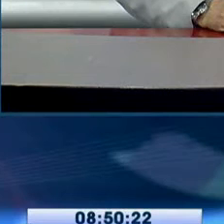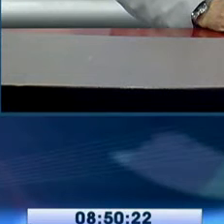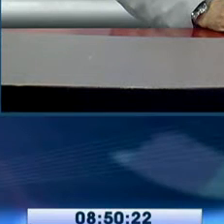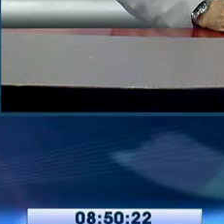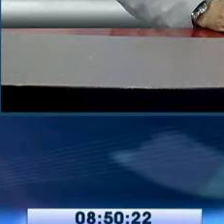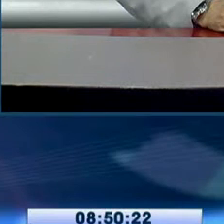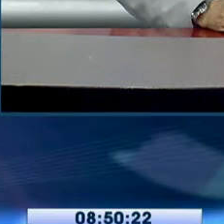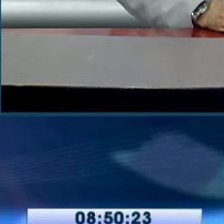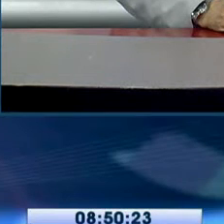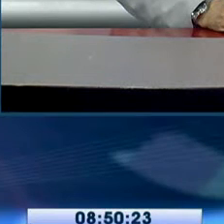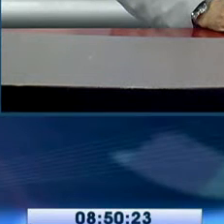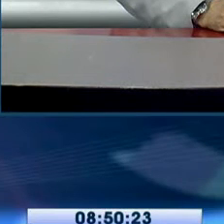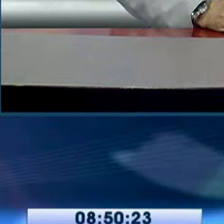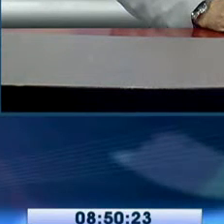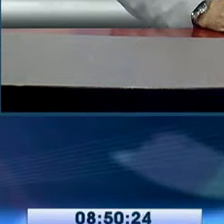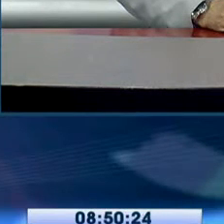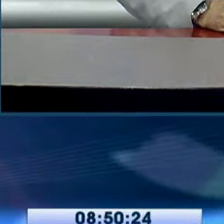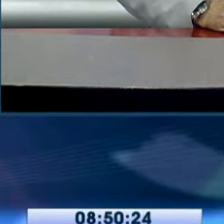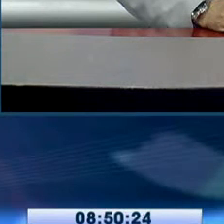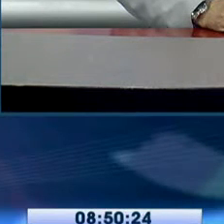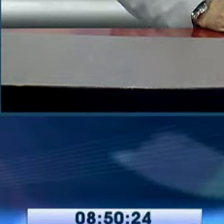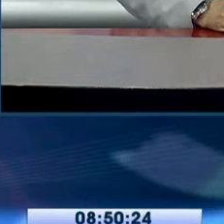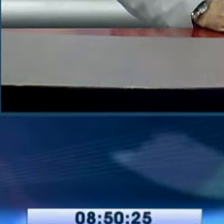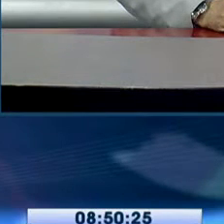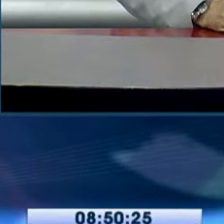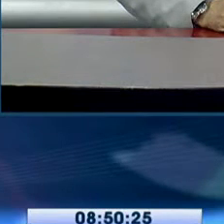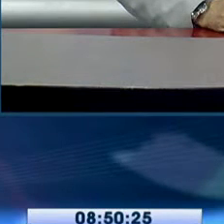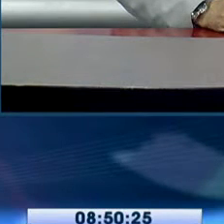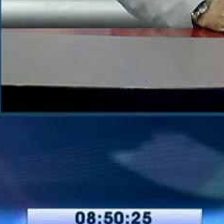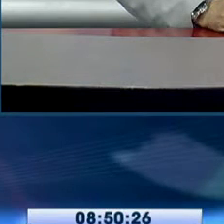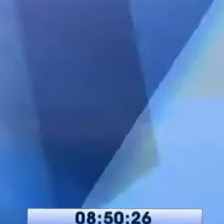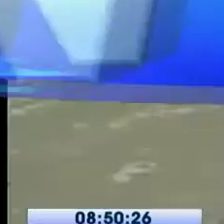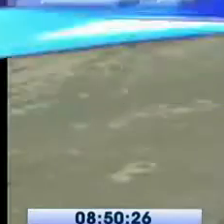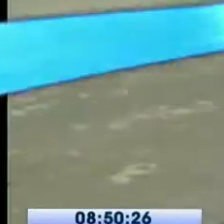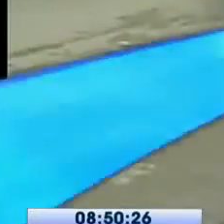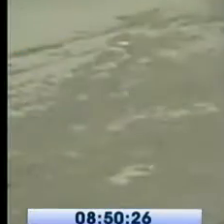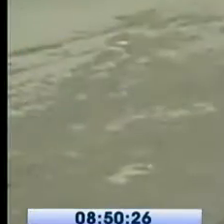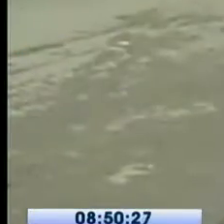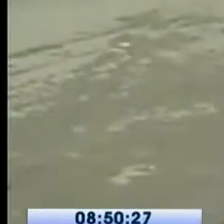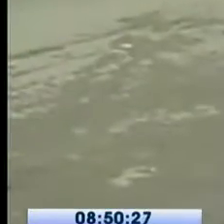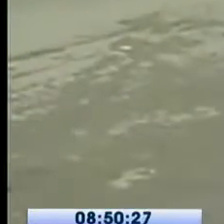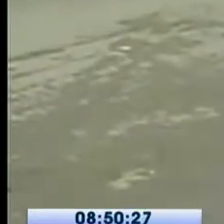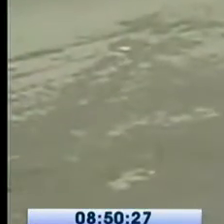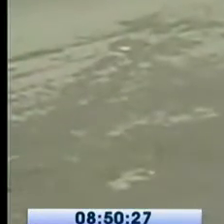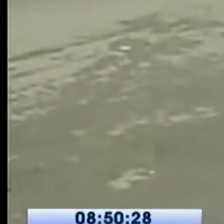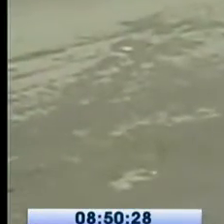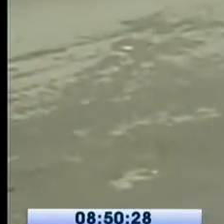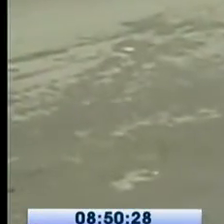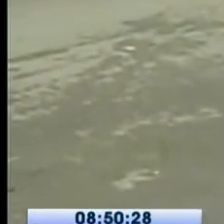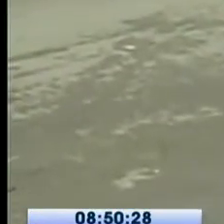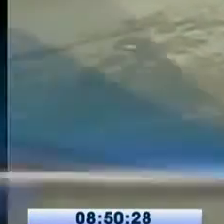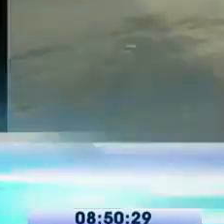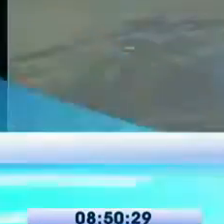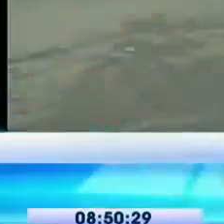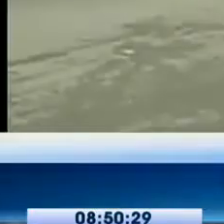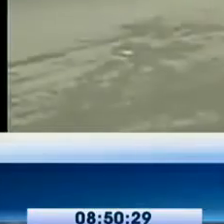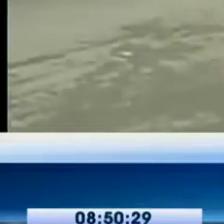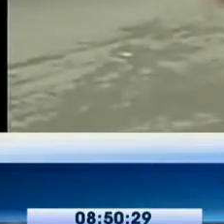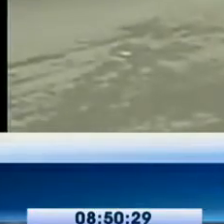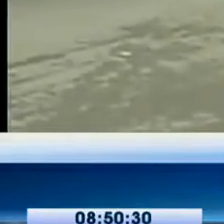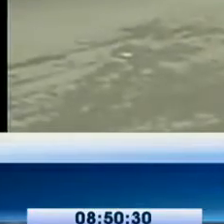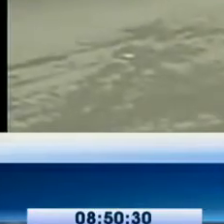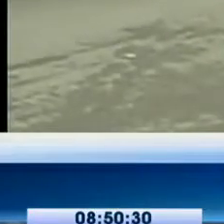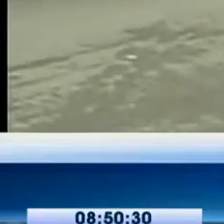Sí, ¿qué tal? Buenos días, Hugo, amigos televidentes. Ahora sí lo puedo decir, llegó a su fin ya el operativo aquí de la Policía Nacional que se desplegó en este punto de la isla